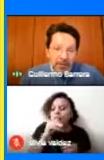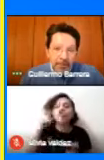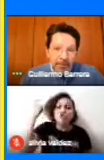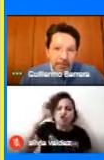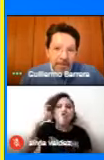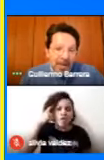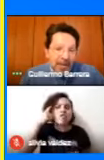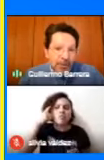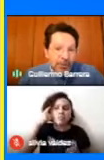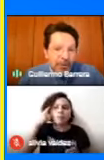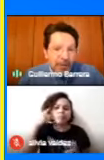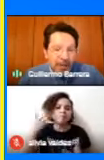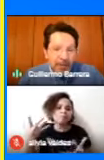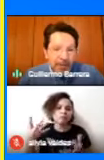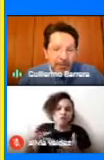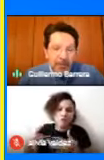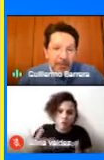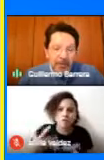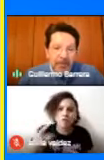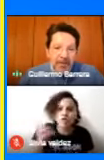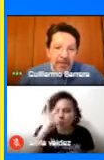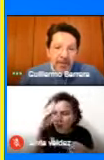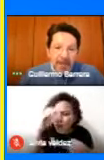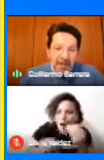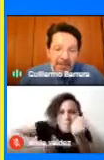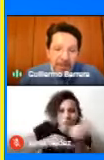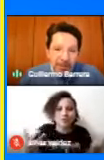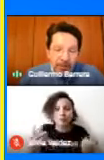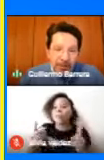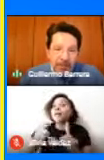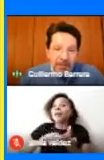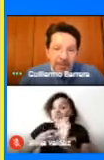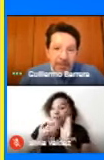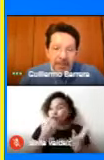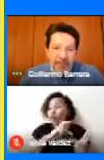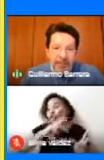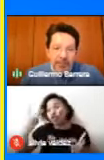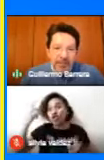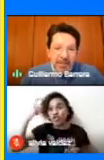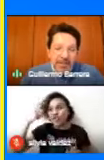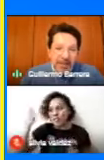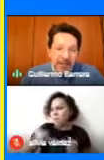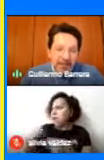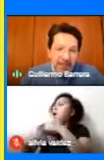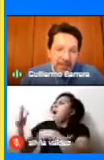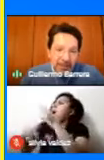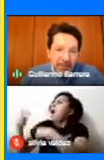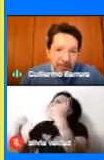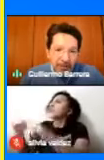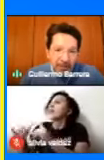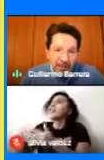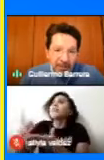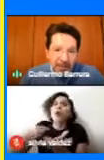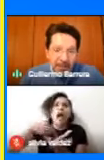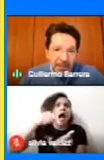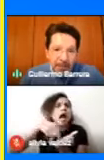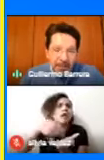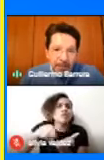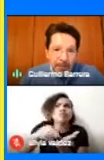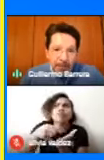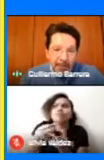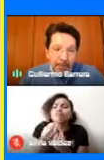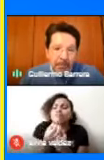colaborativo. Aquellos gobiernos que primero hacen las obras y después tienen que gastarse enormes cantidades